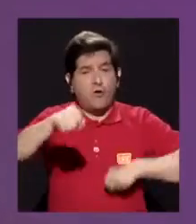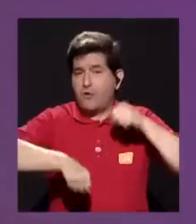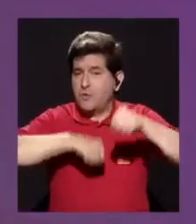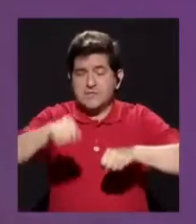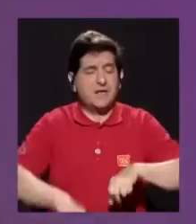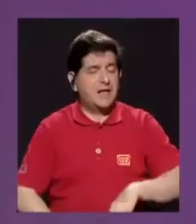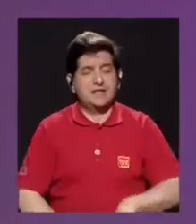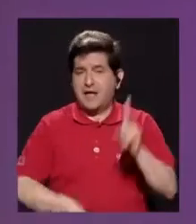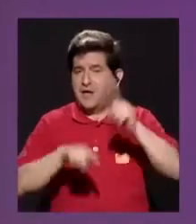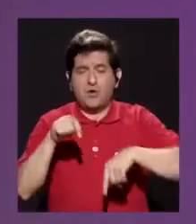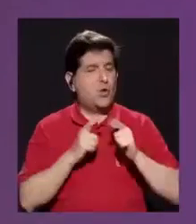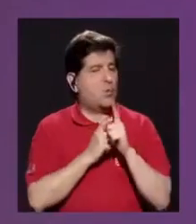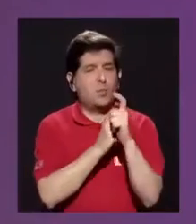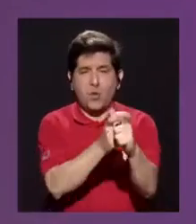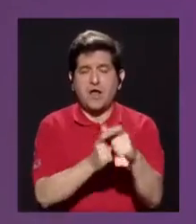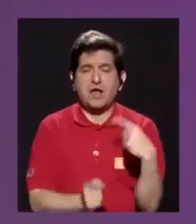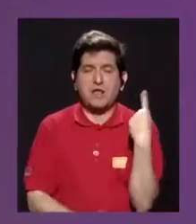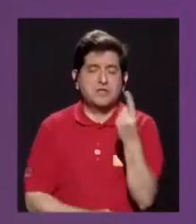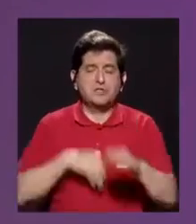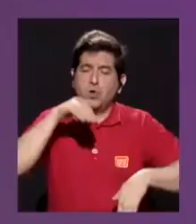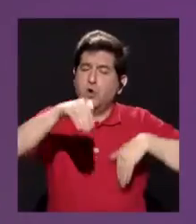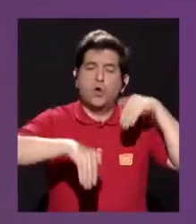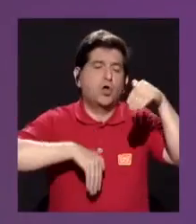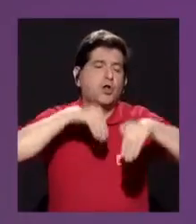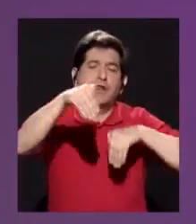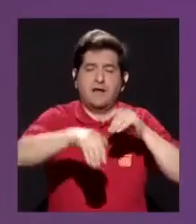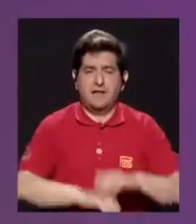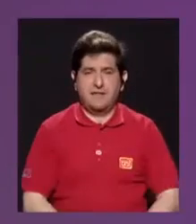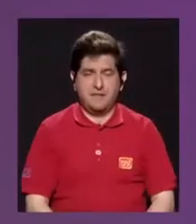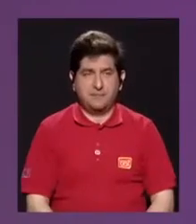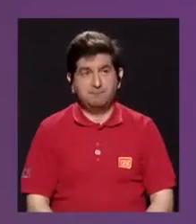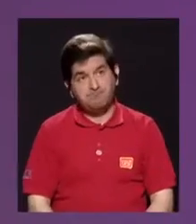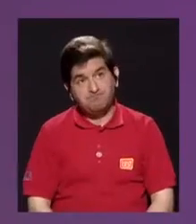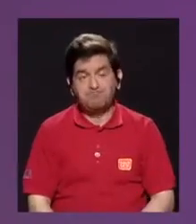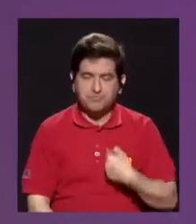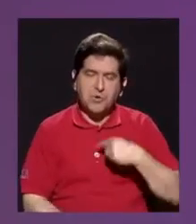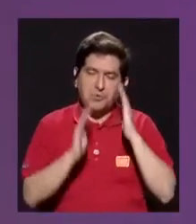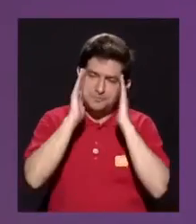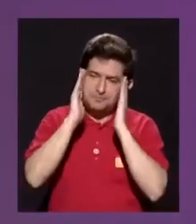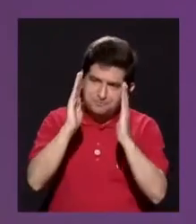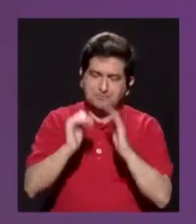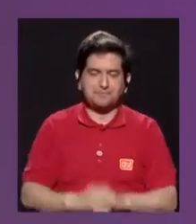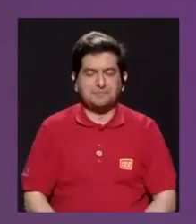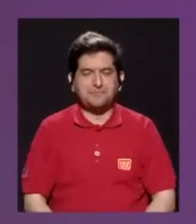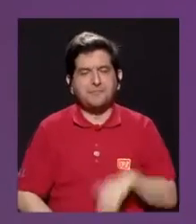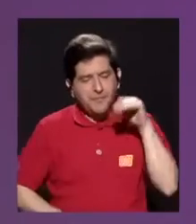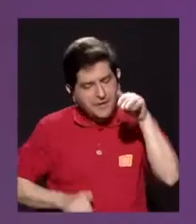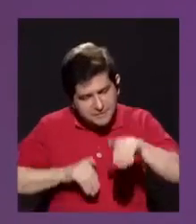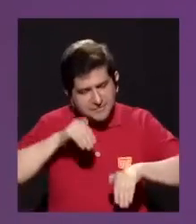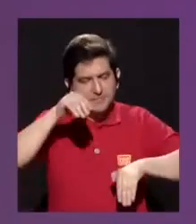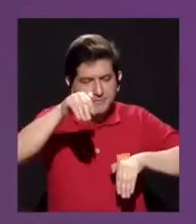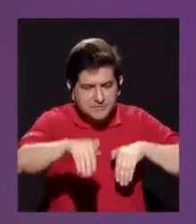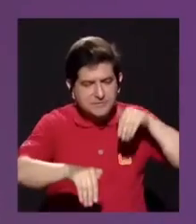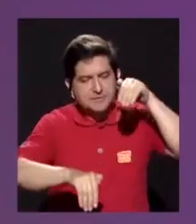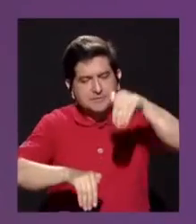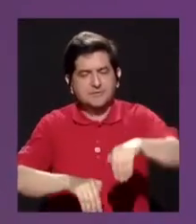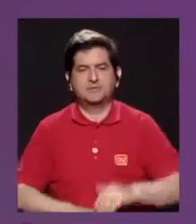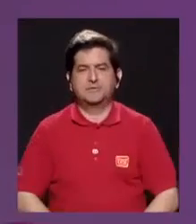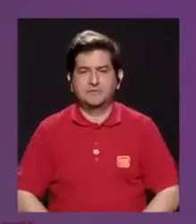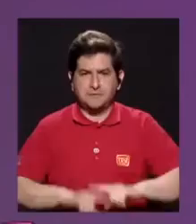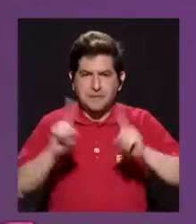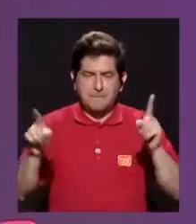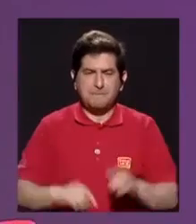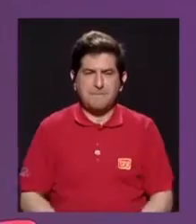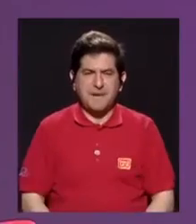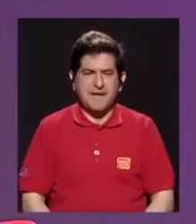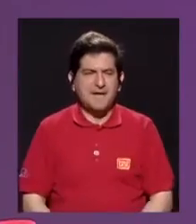más correr, dedíquese a nadar. Entonces, bueno, le hice un poco de caso y me dediqué a nadar, pero la